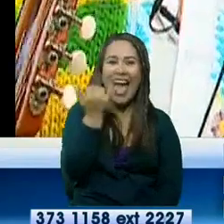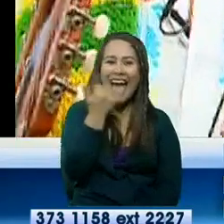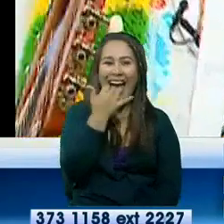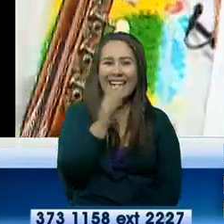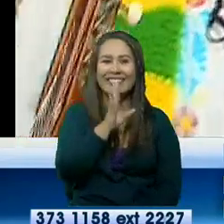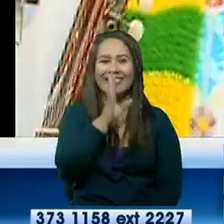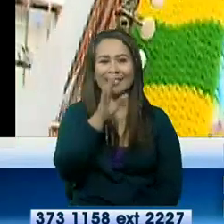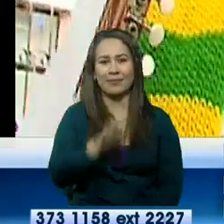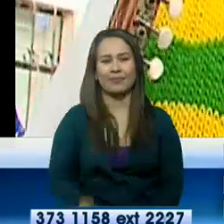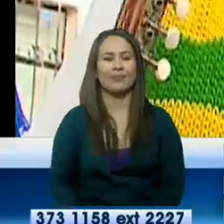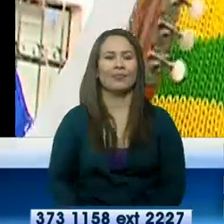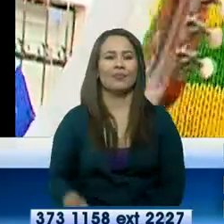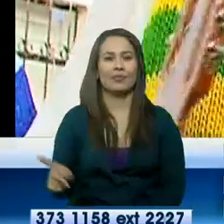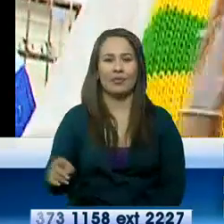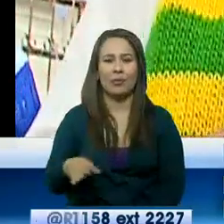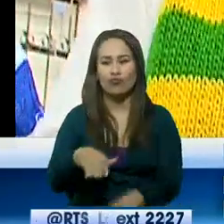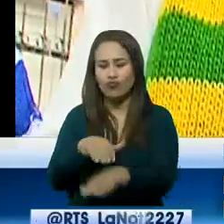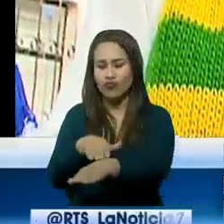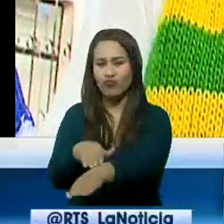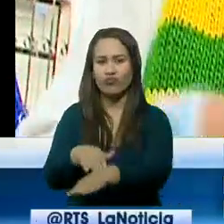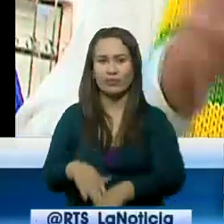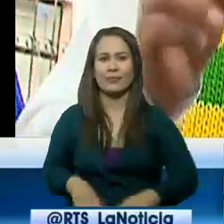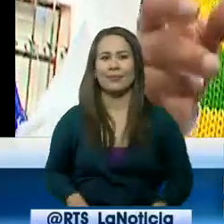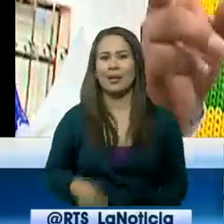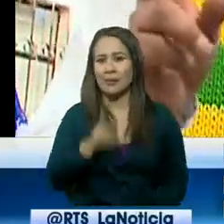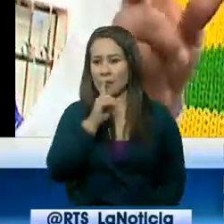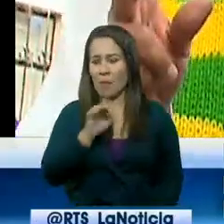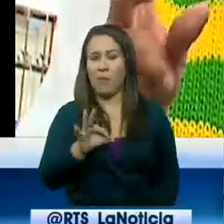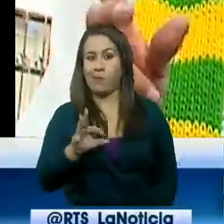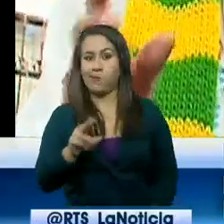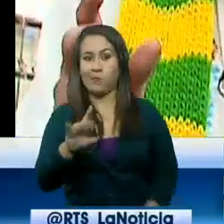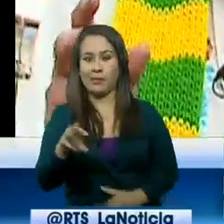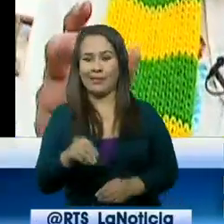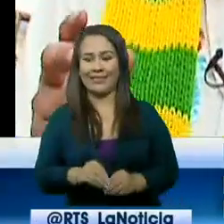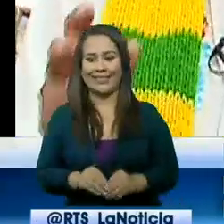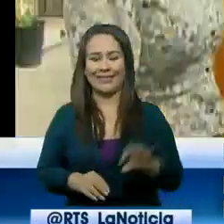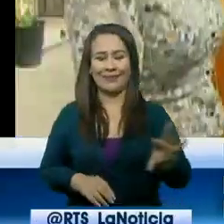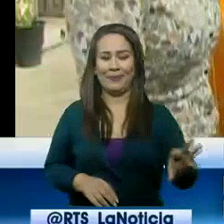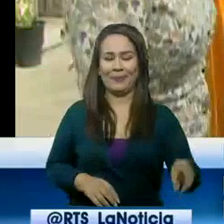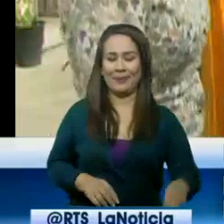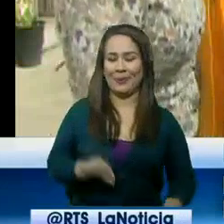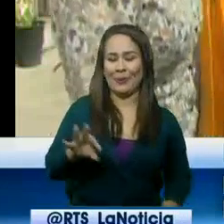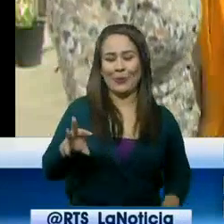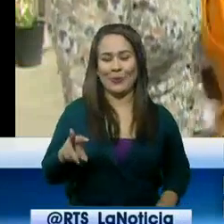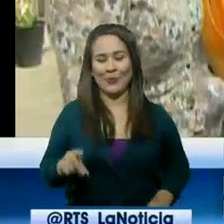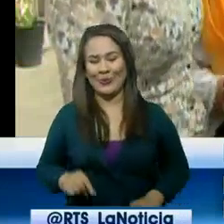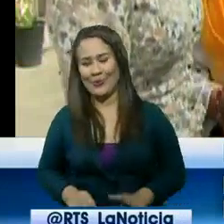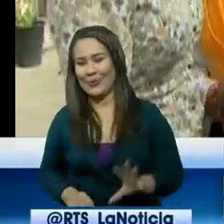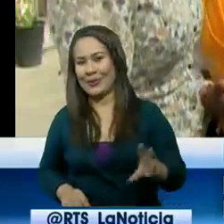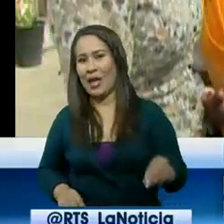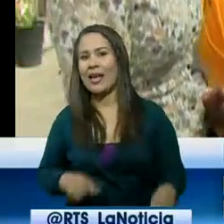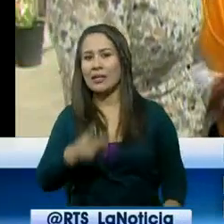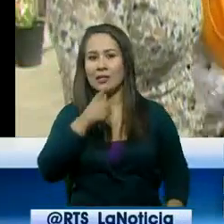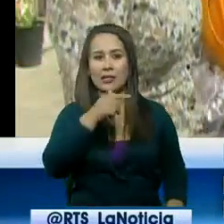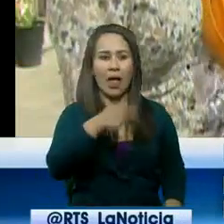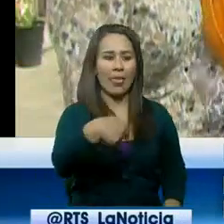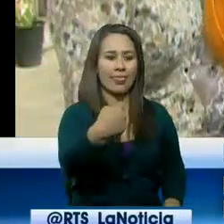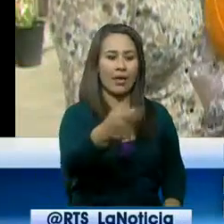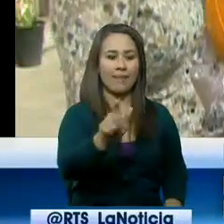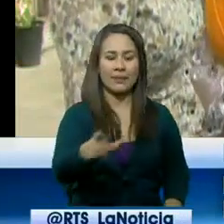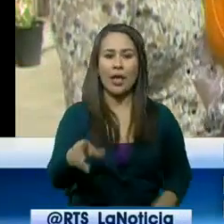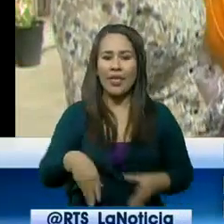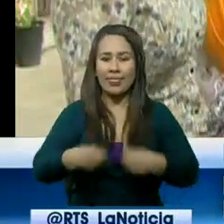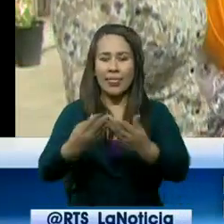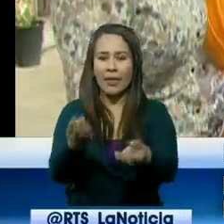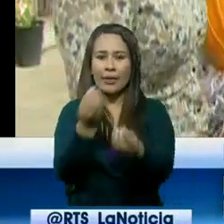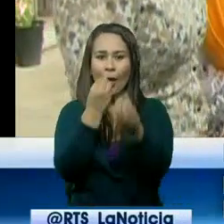hasta decíamos hasta un poco shua, porque se coge las cosas, va robando en el camino, va robando para dándole de comer a las